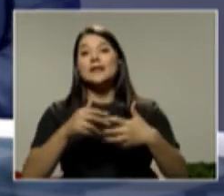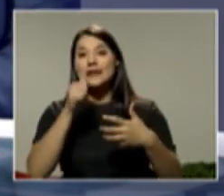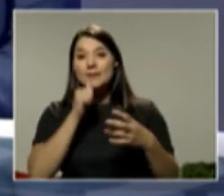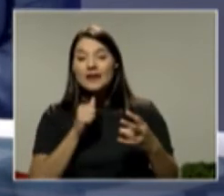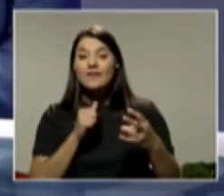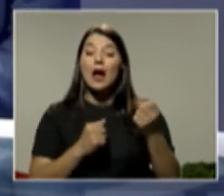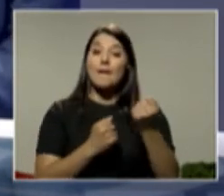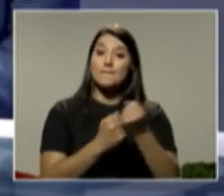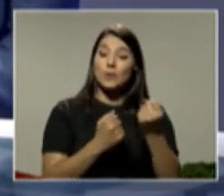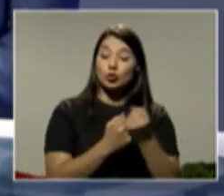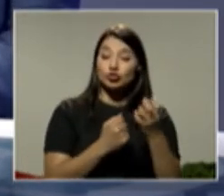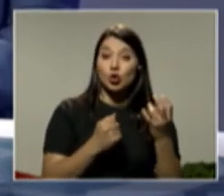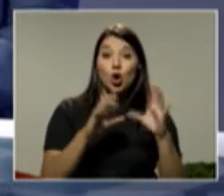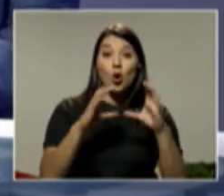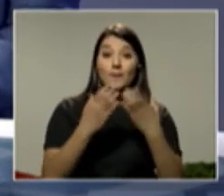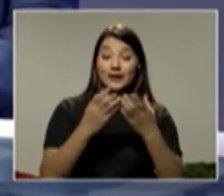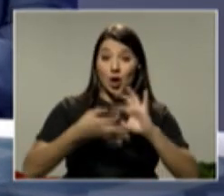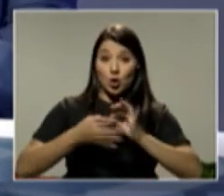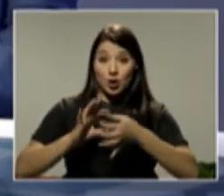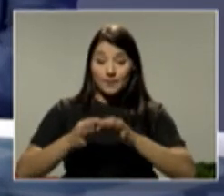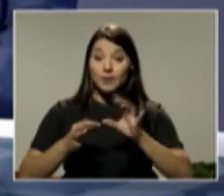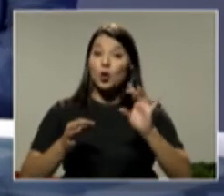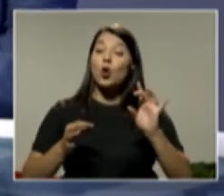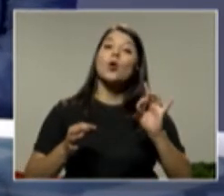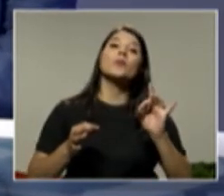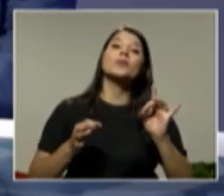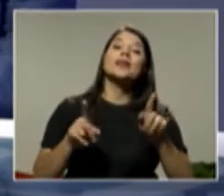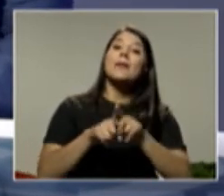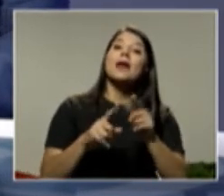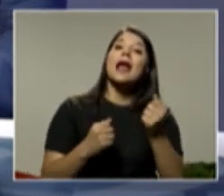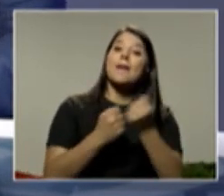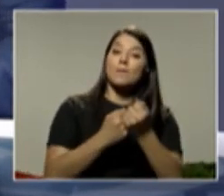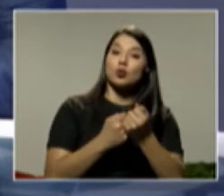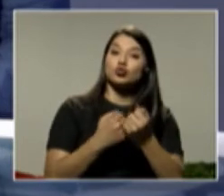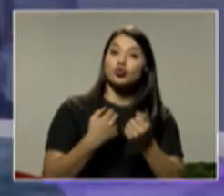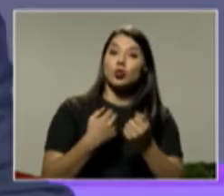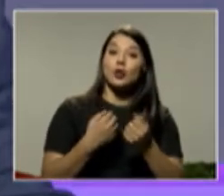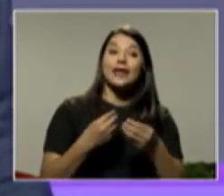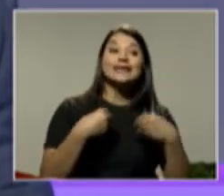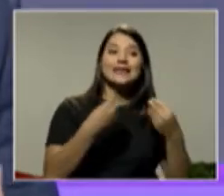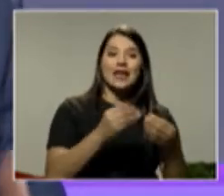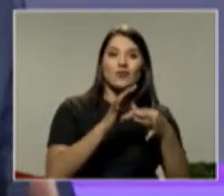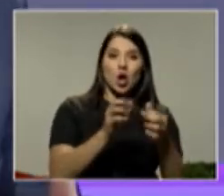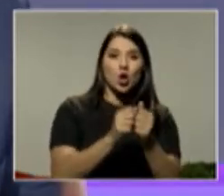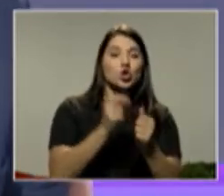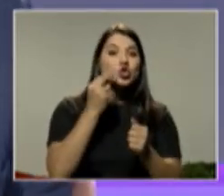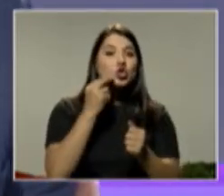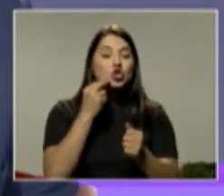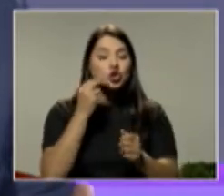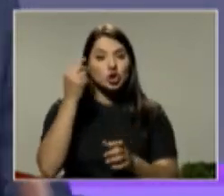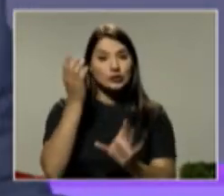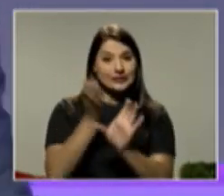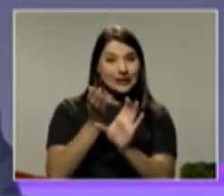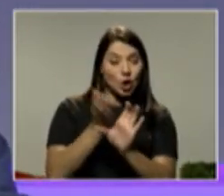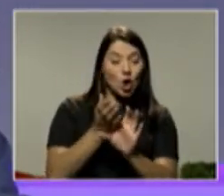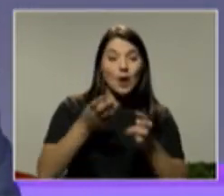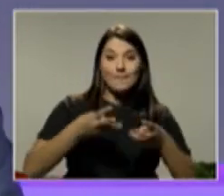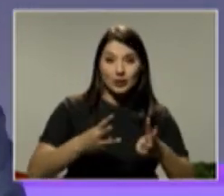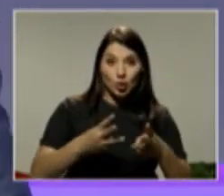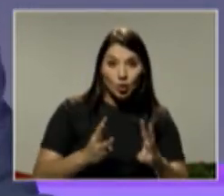apoyo del Comité Olímpico, está el apoyo que le damos en el aspecto nutricional, psicológico,